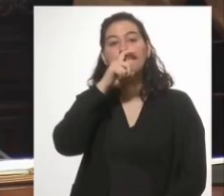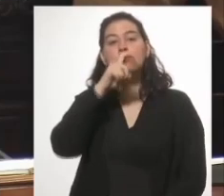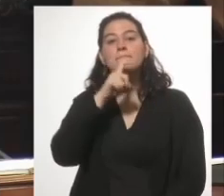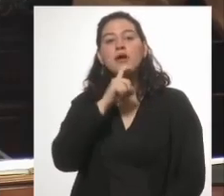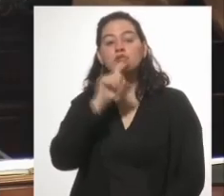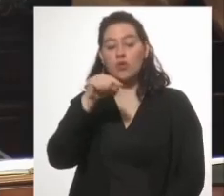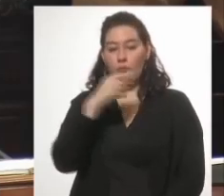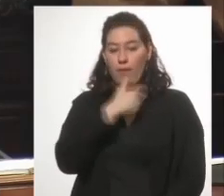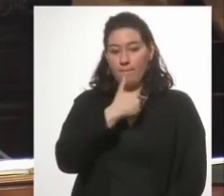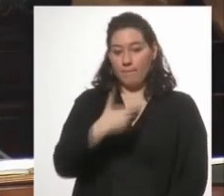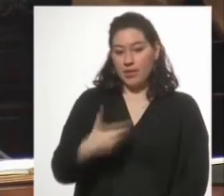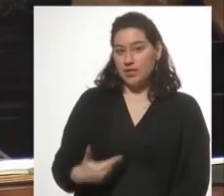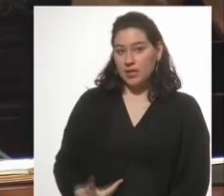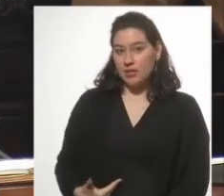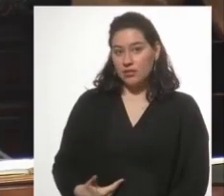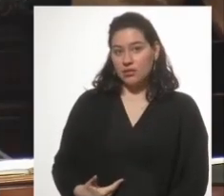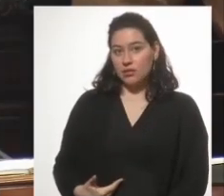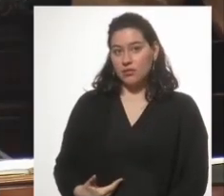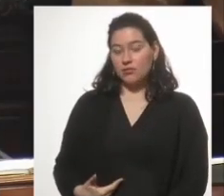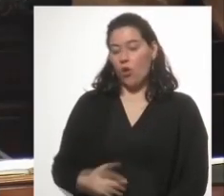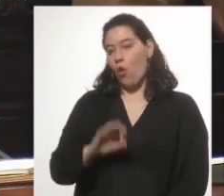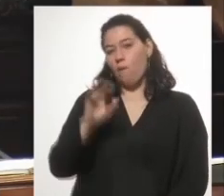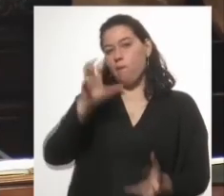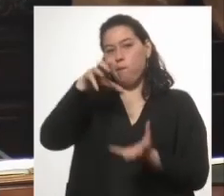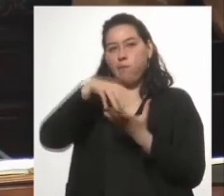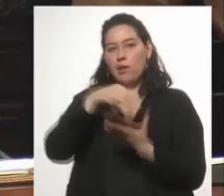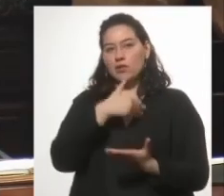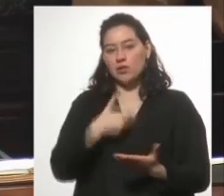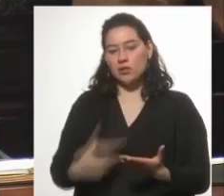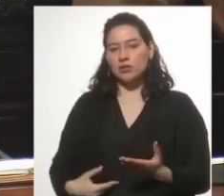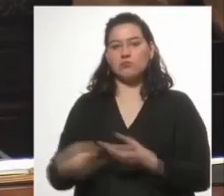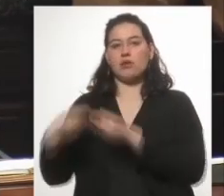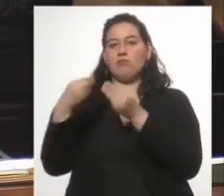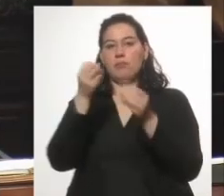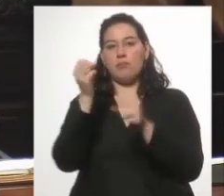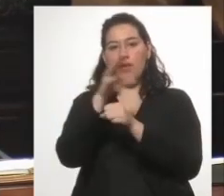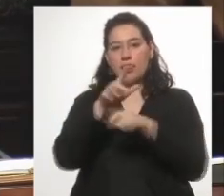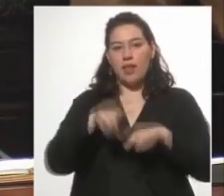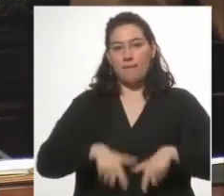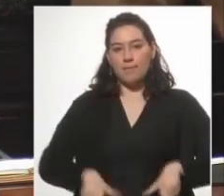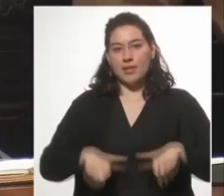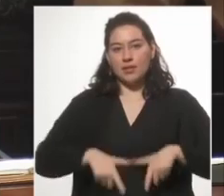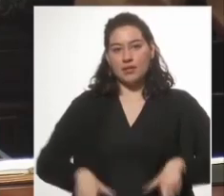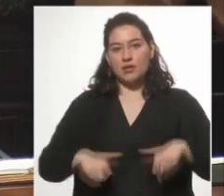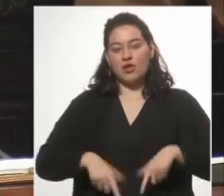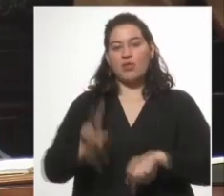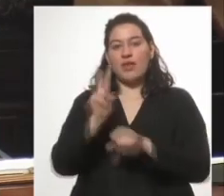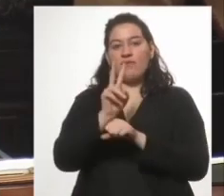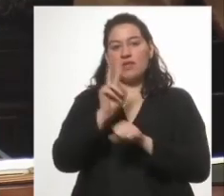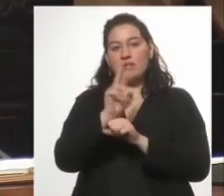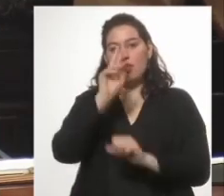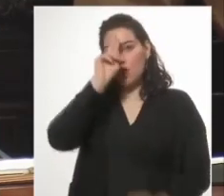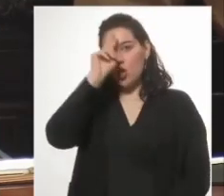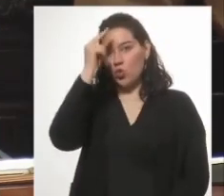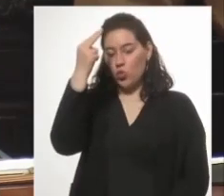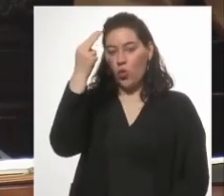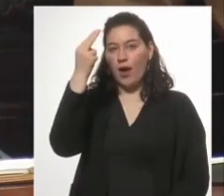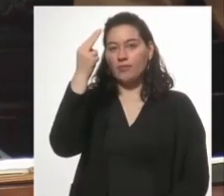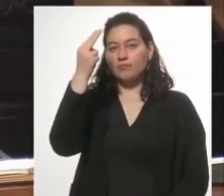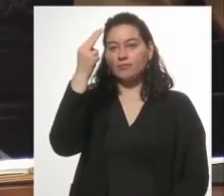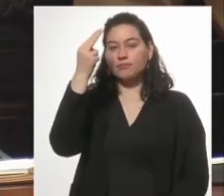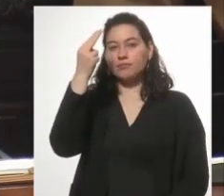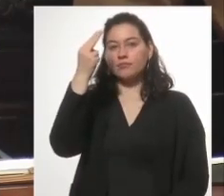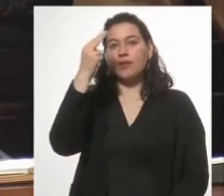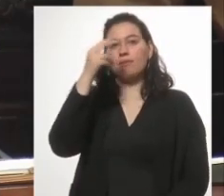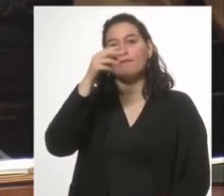el presidente o Presidencia lo remitieron al Ministerio de Defensa Nacional para que se llevara a